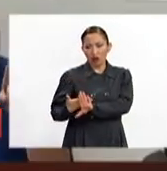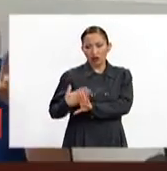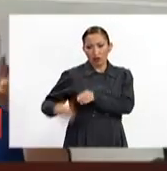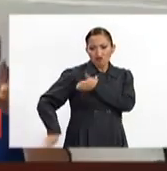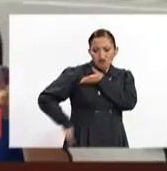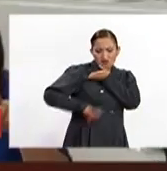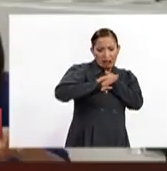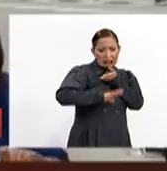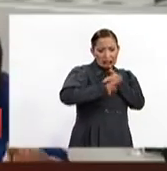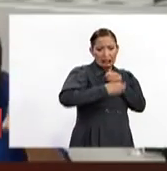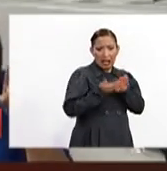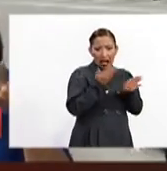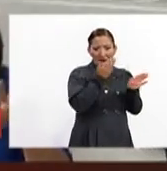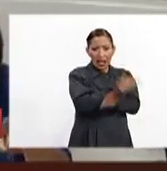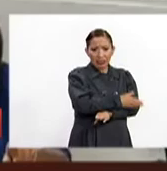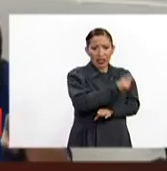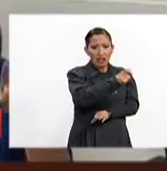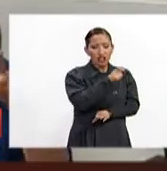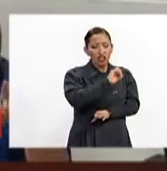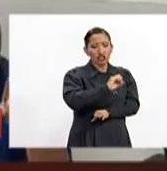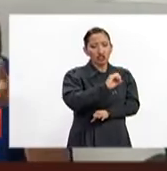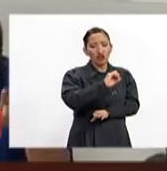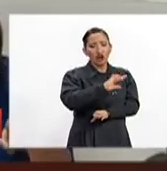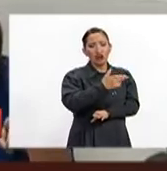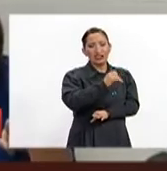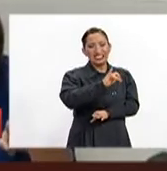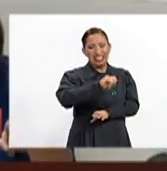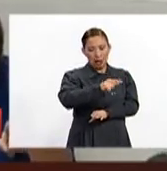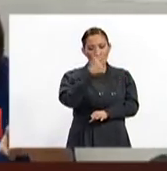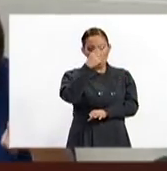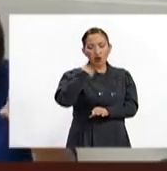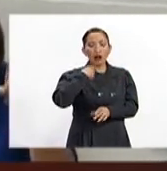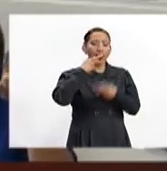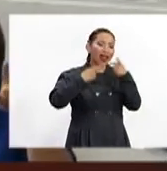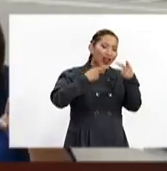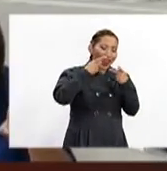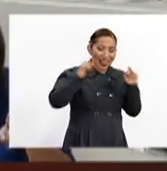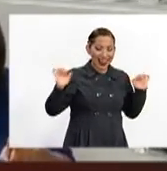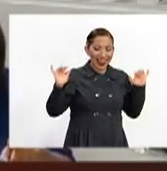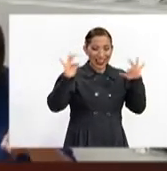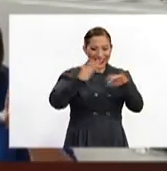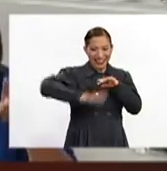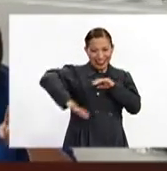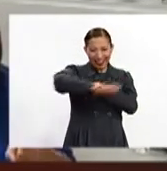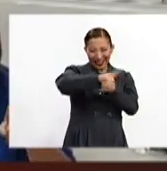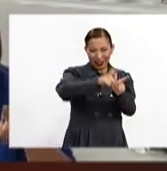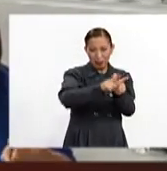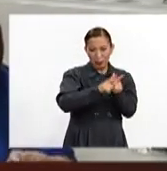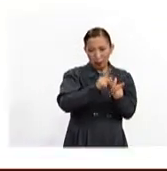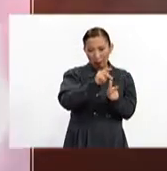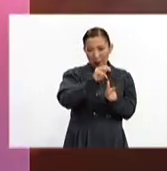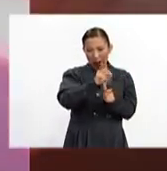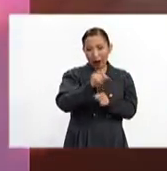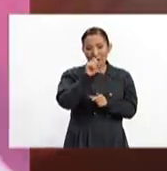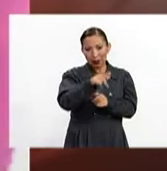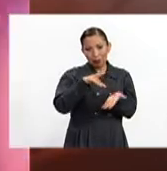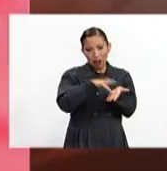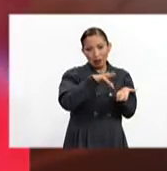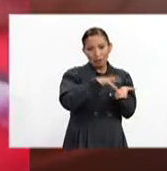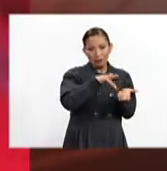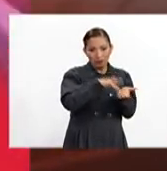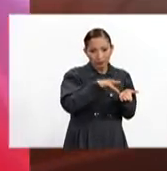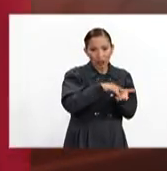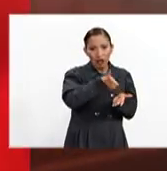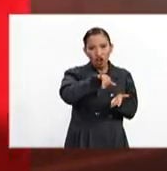la agresión que sufrió Xóchitl durante un mitin, un acto proselitista en favor precisamente